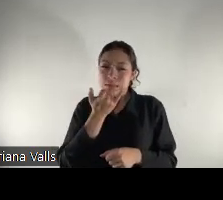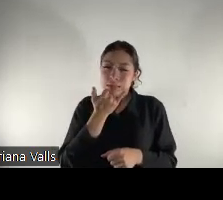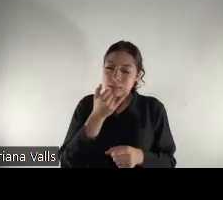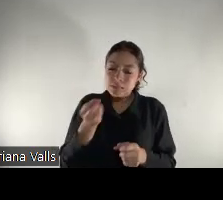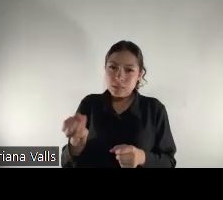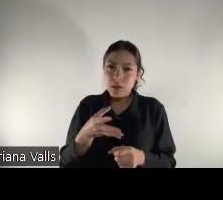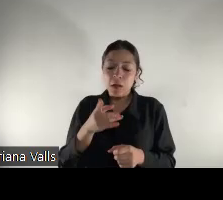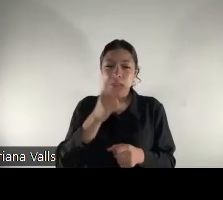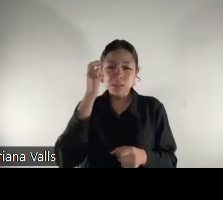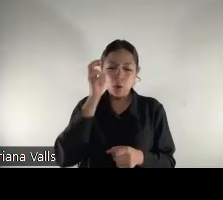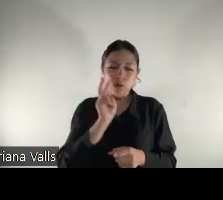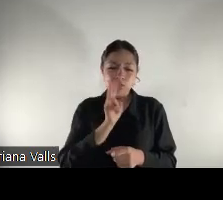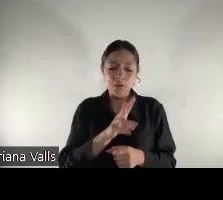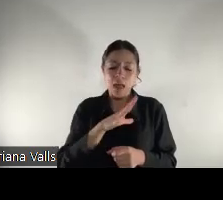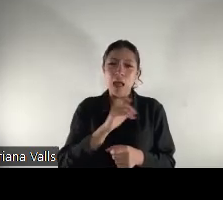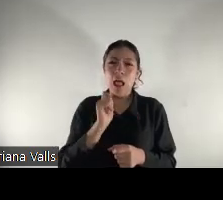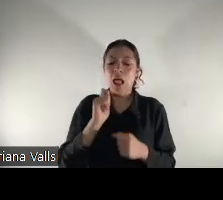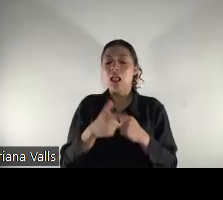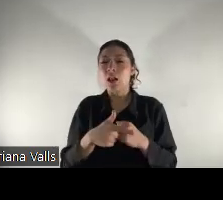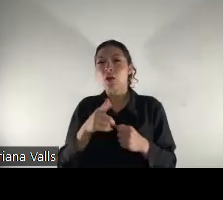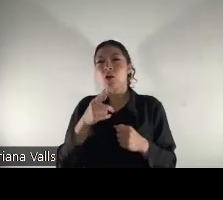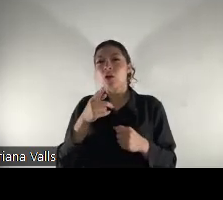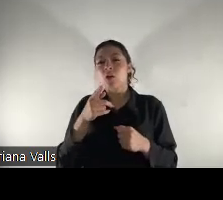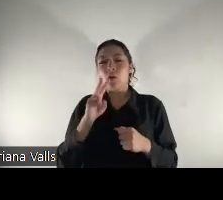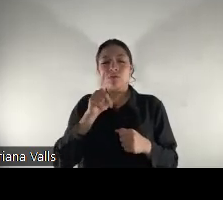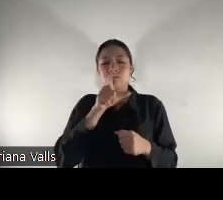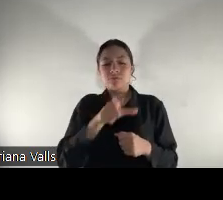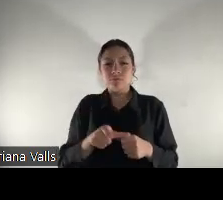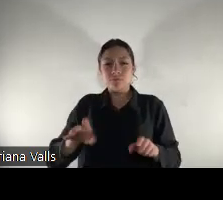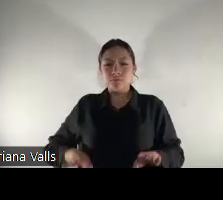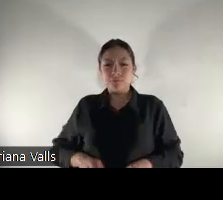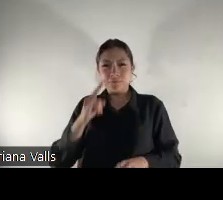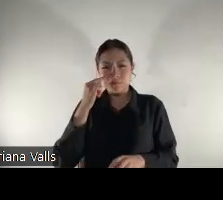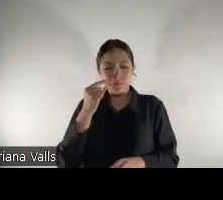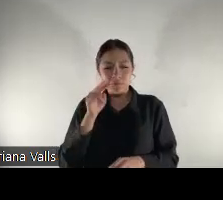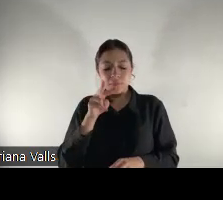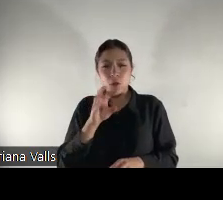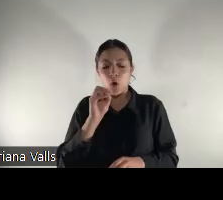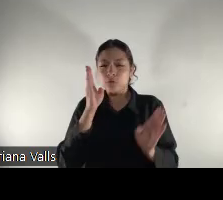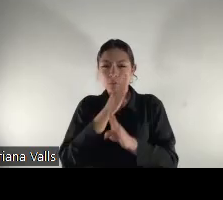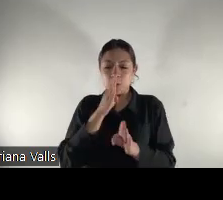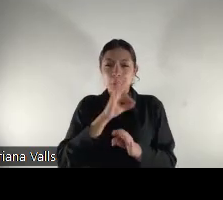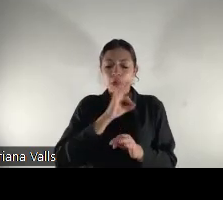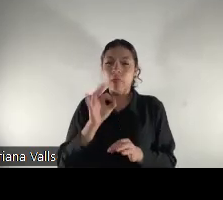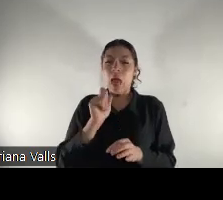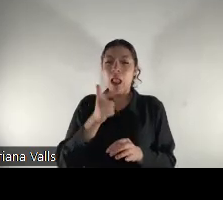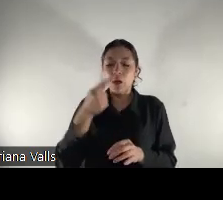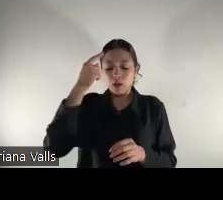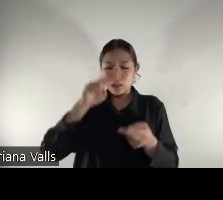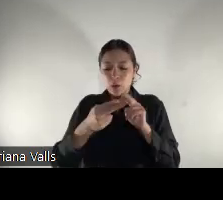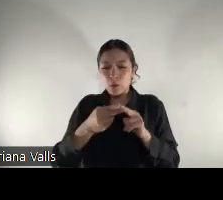observó algunas características que puedan arrojar a comportamientos de sospecha de algún trastorno del